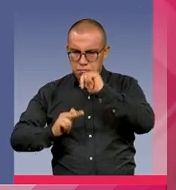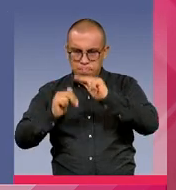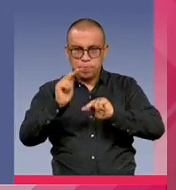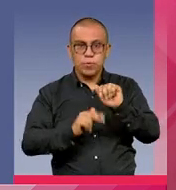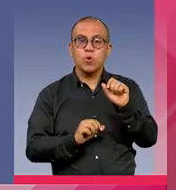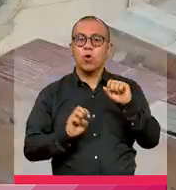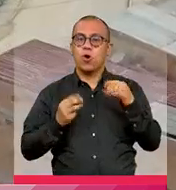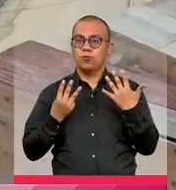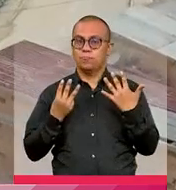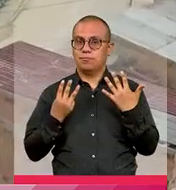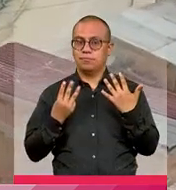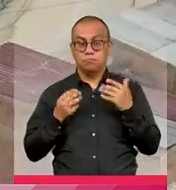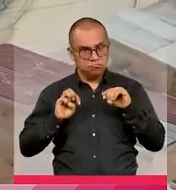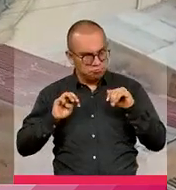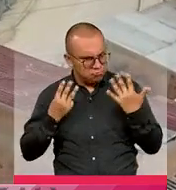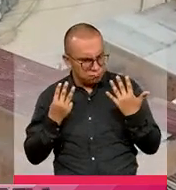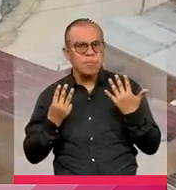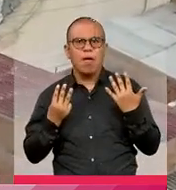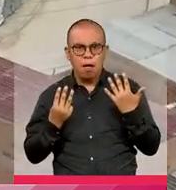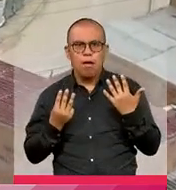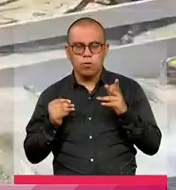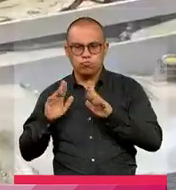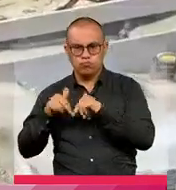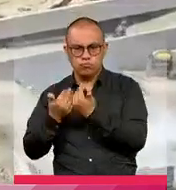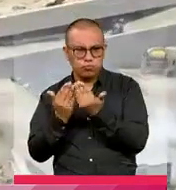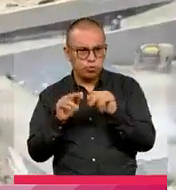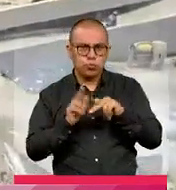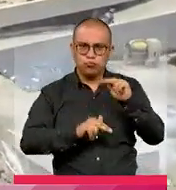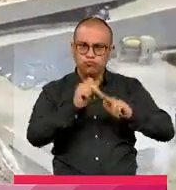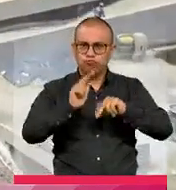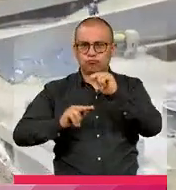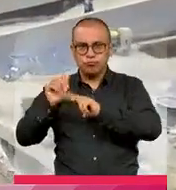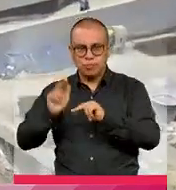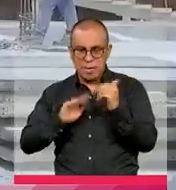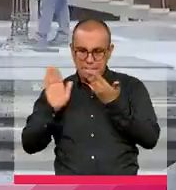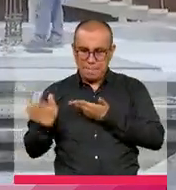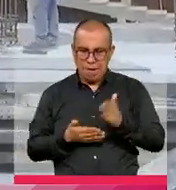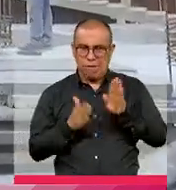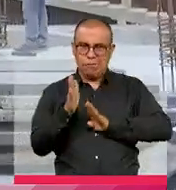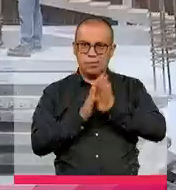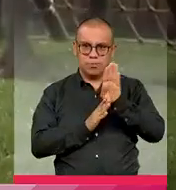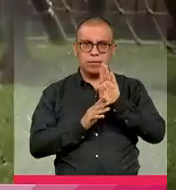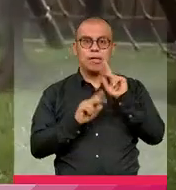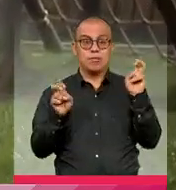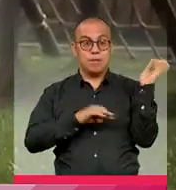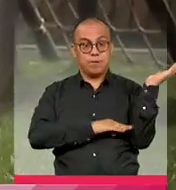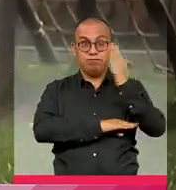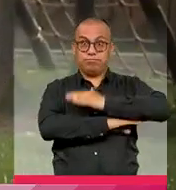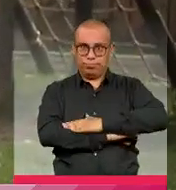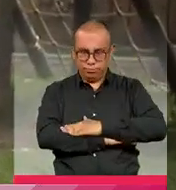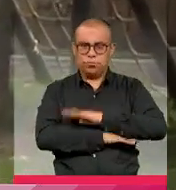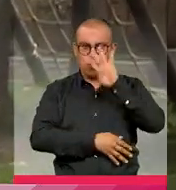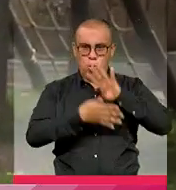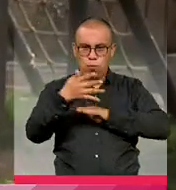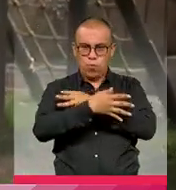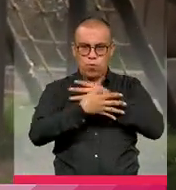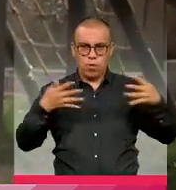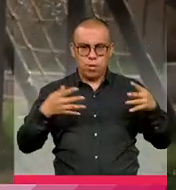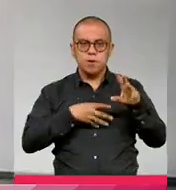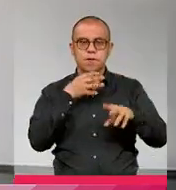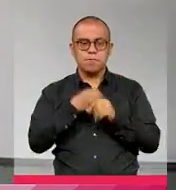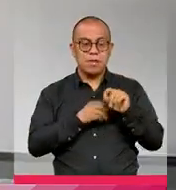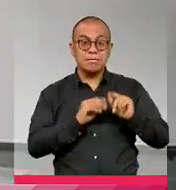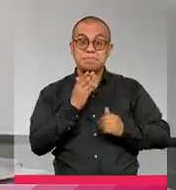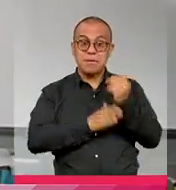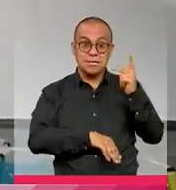colegios nuevos dichos colegios en el marco del nuevo plan de desarrollo serán colegios con jornada única y oferta educativa desde la